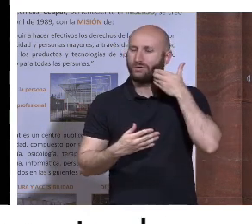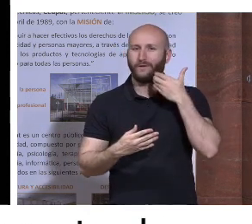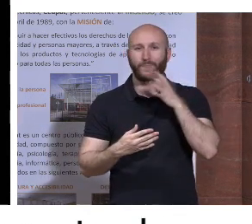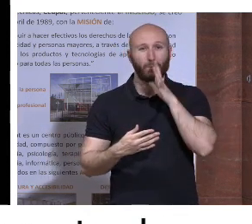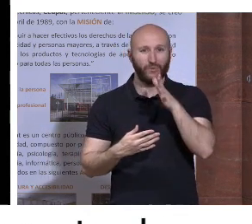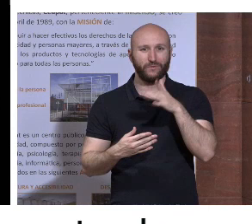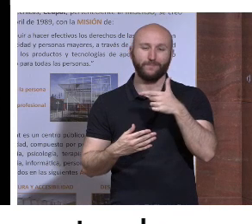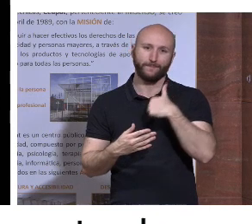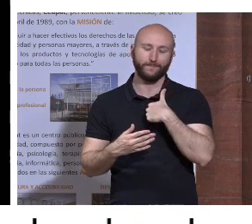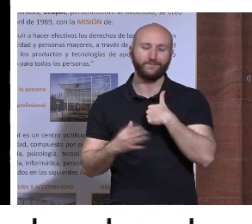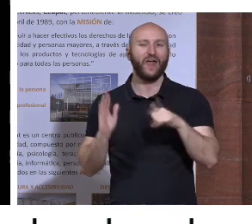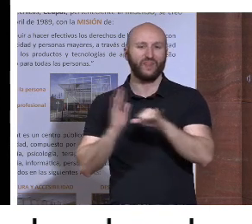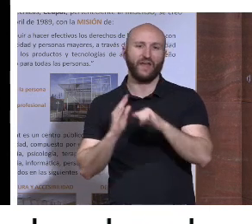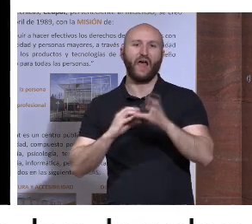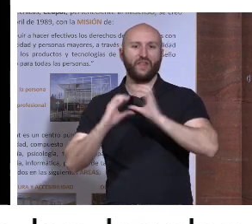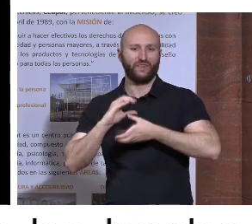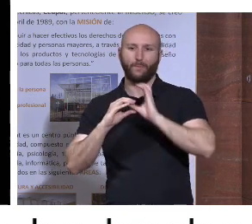mano y muy cerca del CEAPAD.